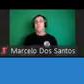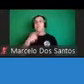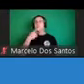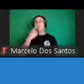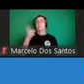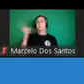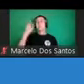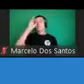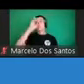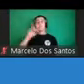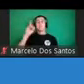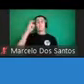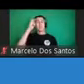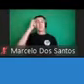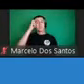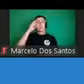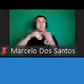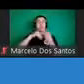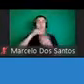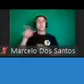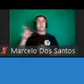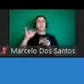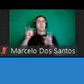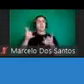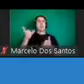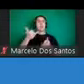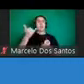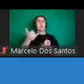esta observación.